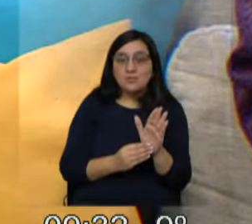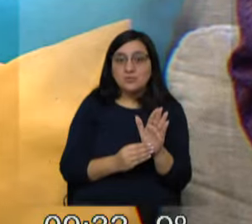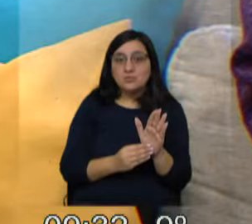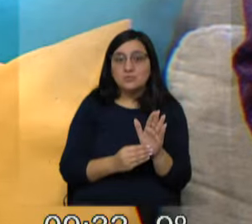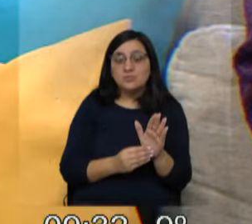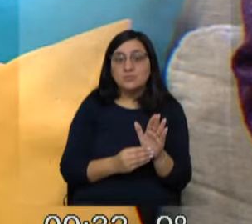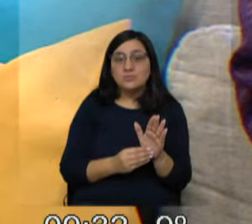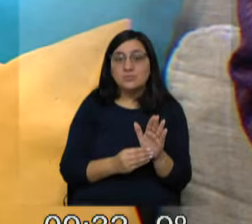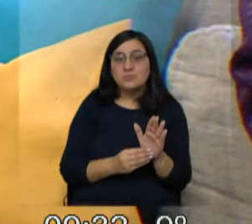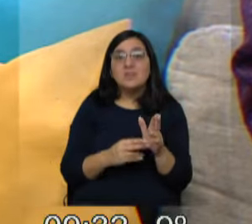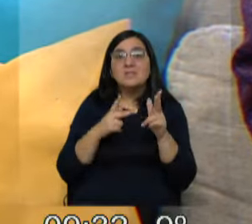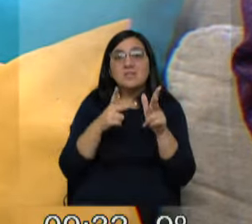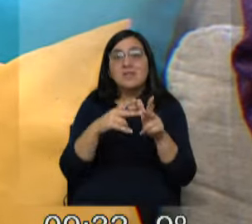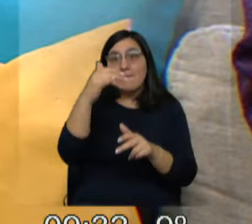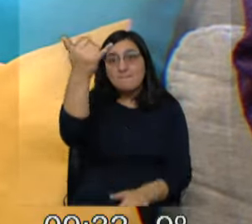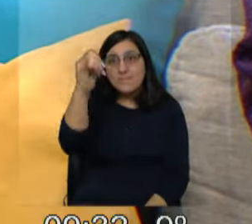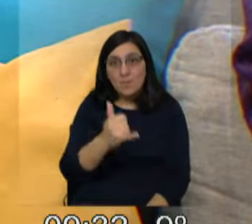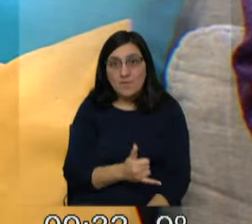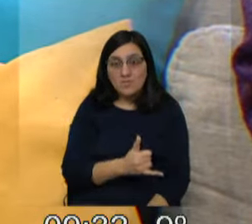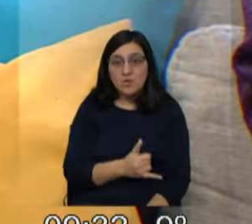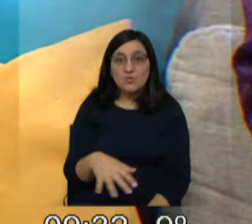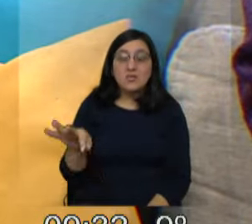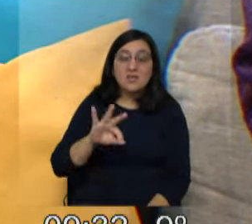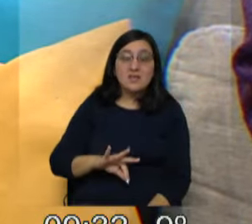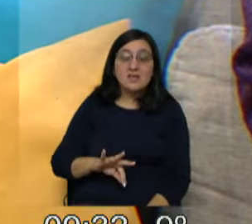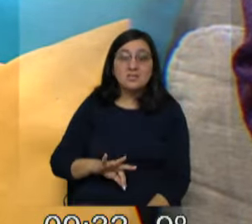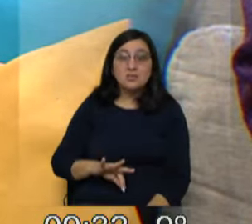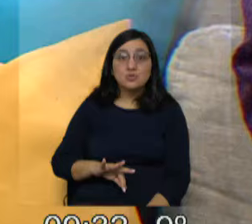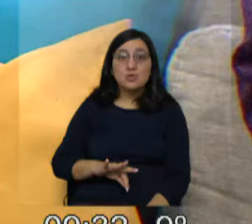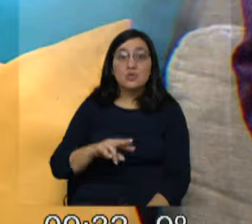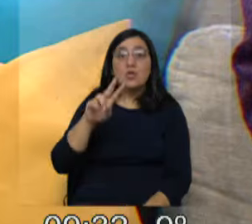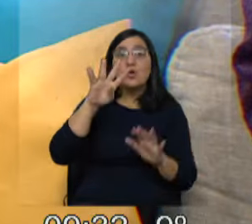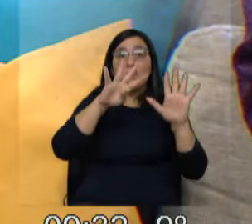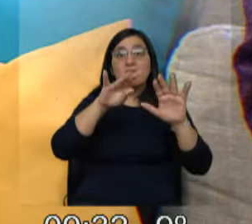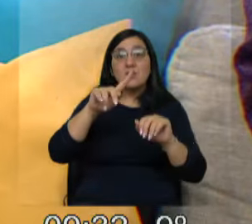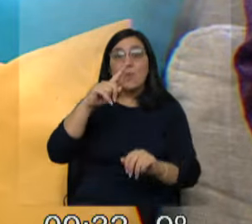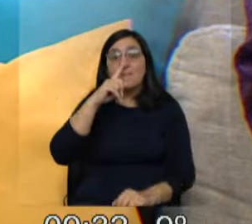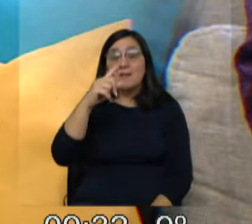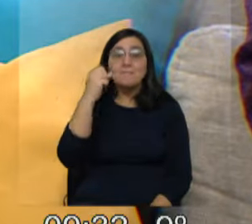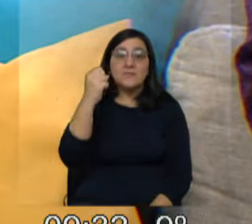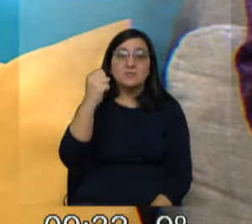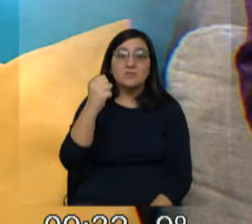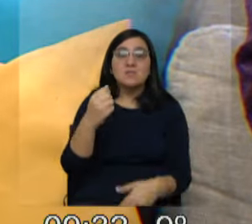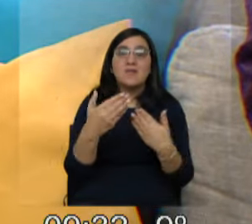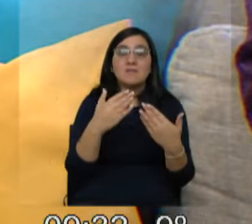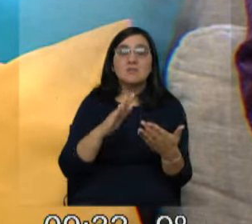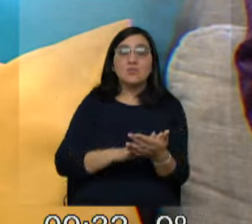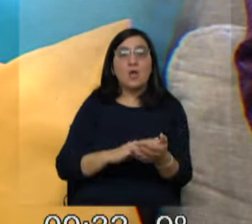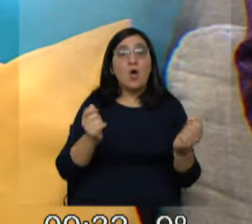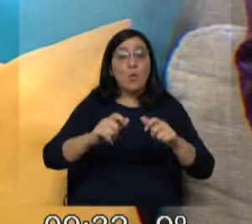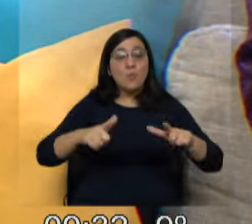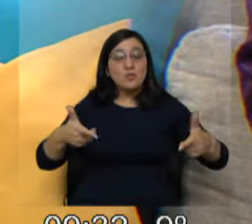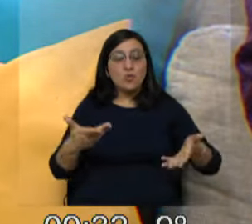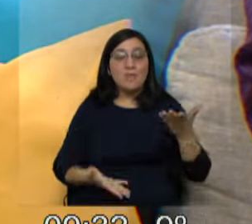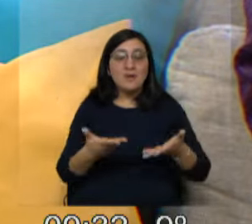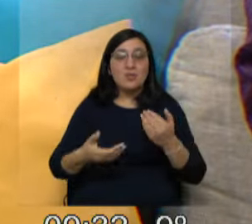dato más importante, es decir que el promedio de ingresos a cada uno de esos hogares es de 91.000 pesos. Y se habla de un aumento con respecto